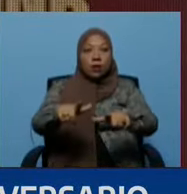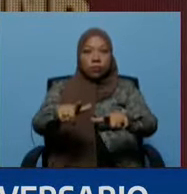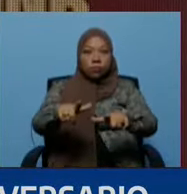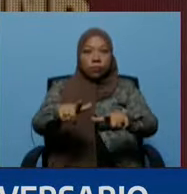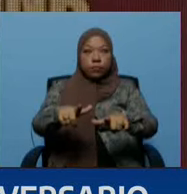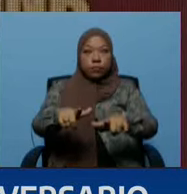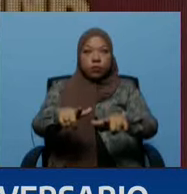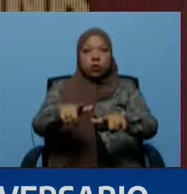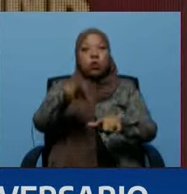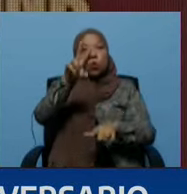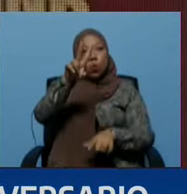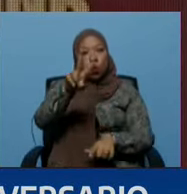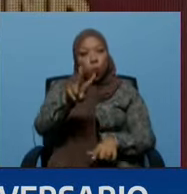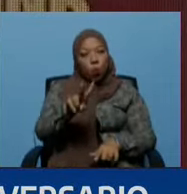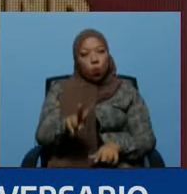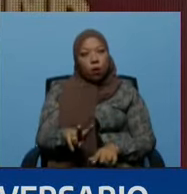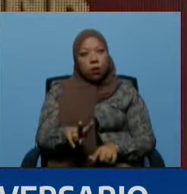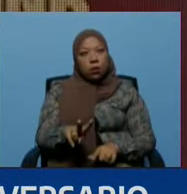y áreas.